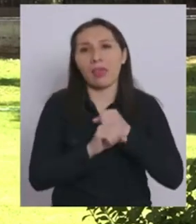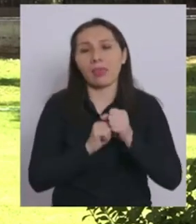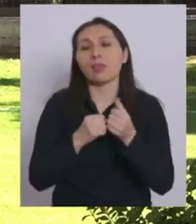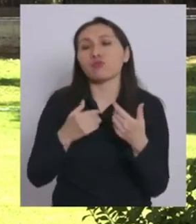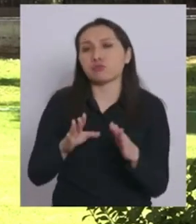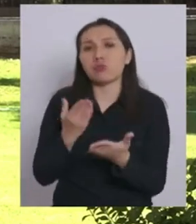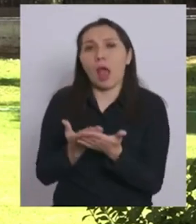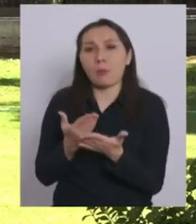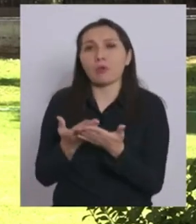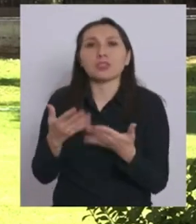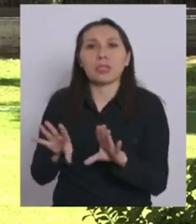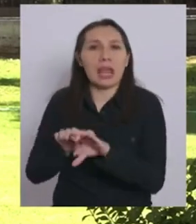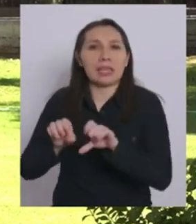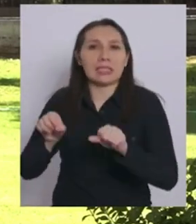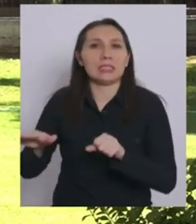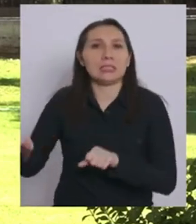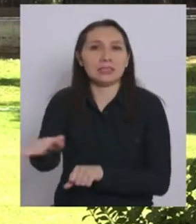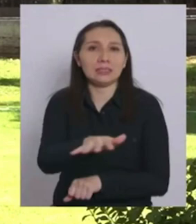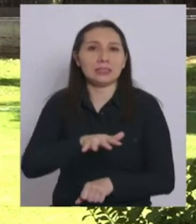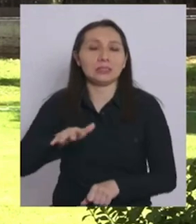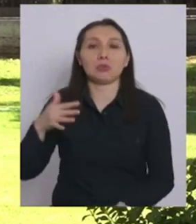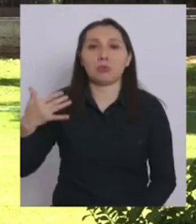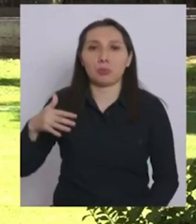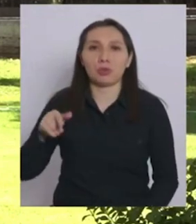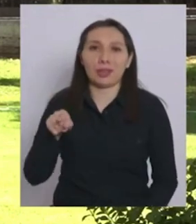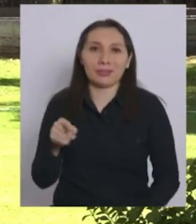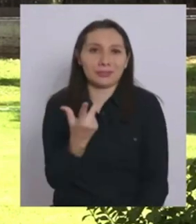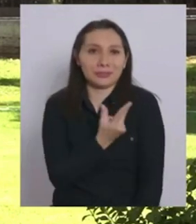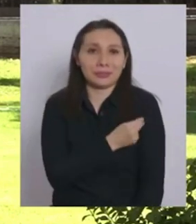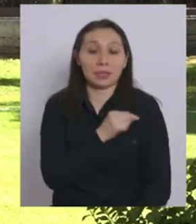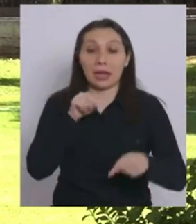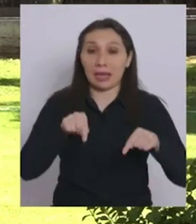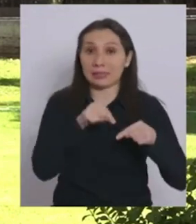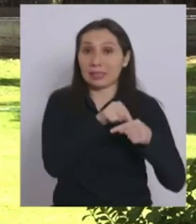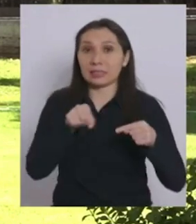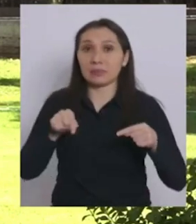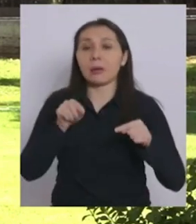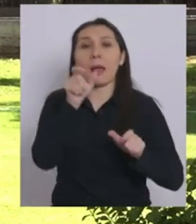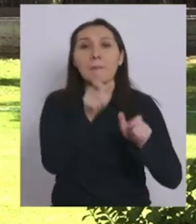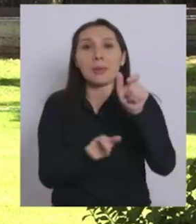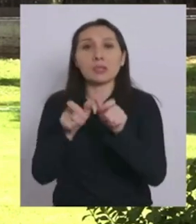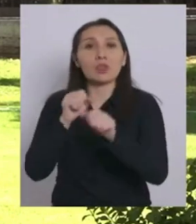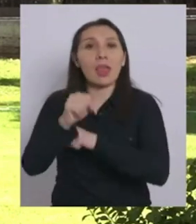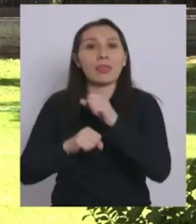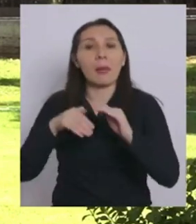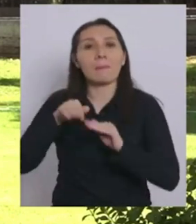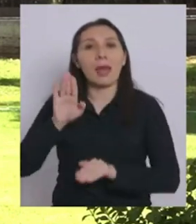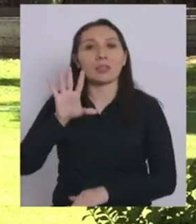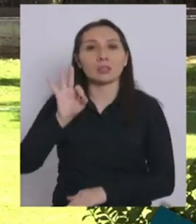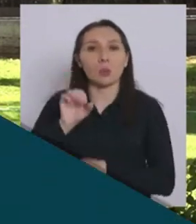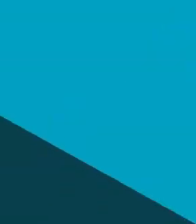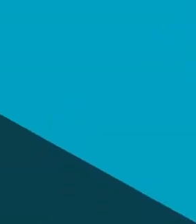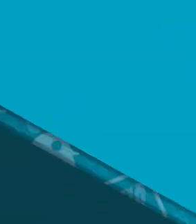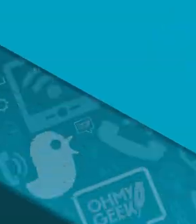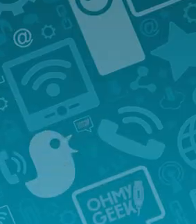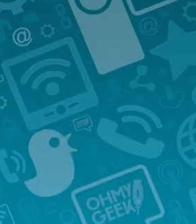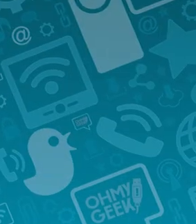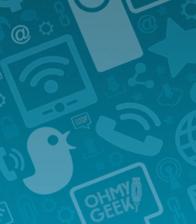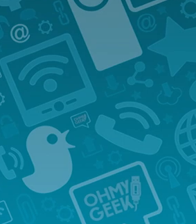ya tenemos un grupo bastante importante vacunado estas semanas y estos están vacunando a las personas mayores de 50